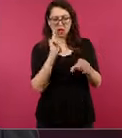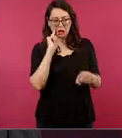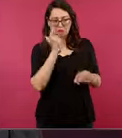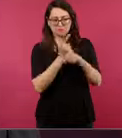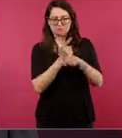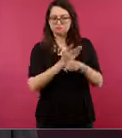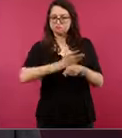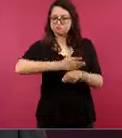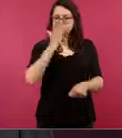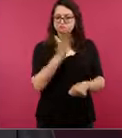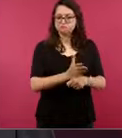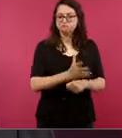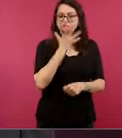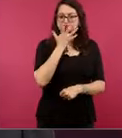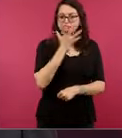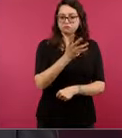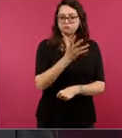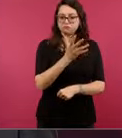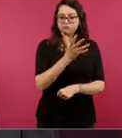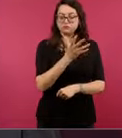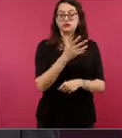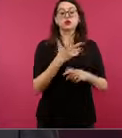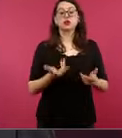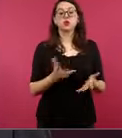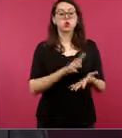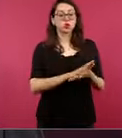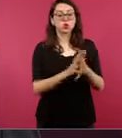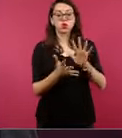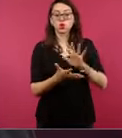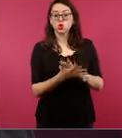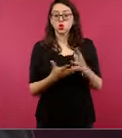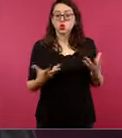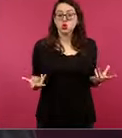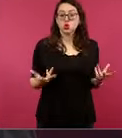y no establecemos relaciones de complicidad con nadie.